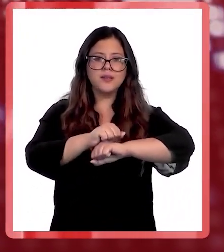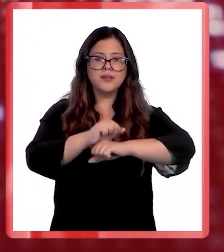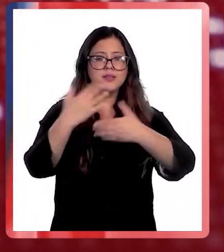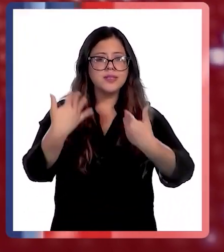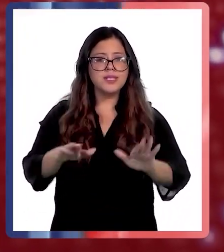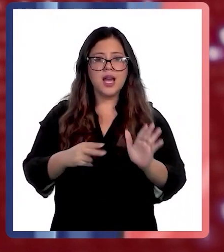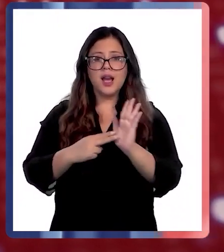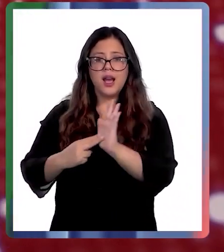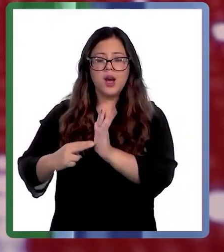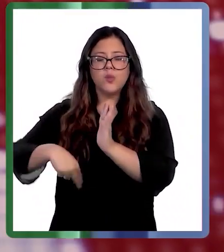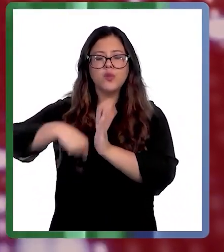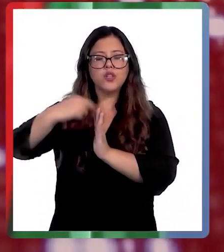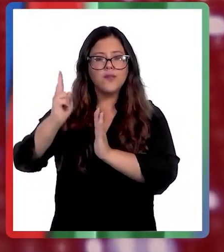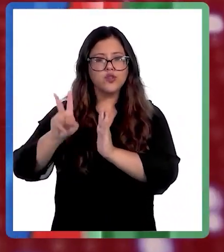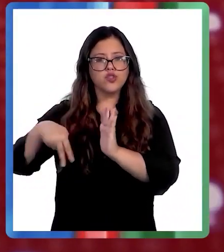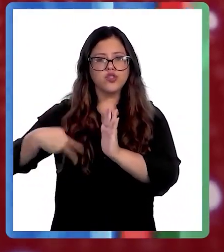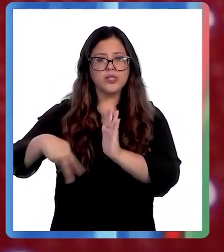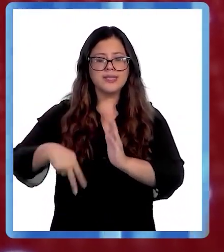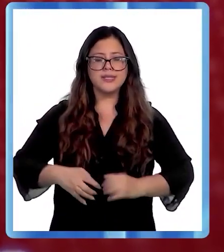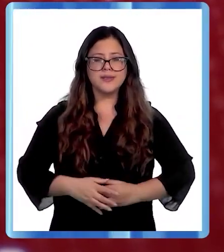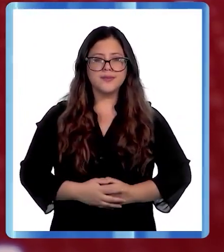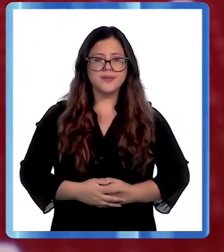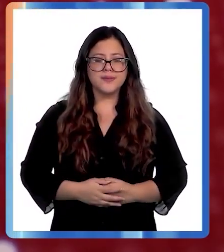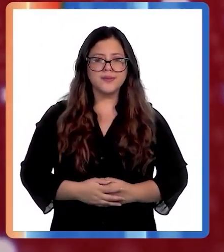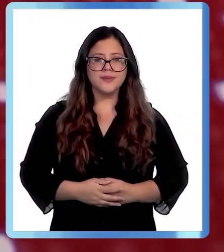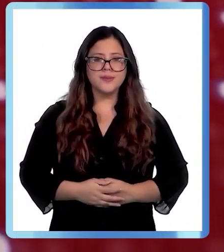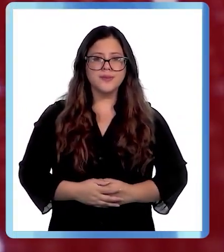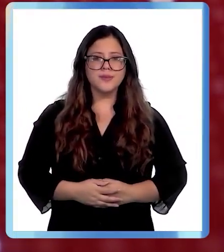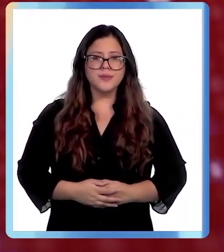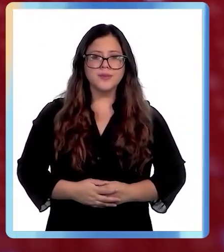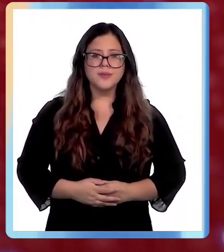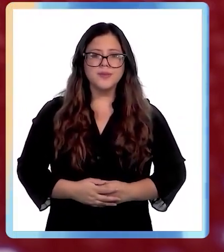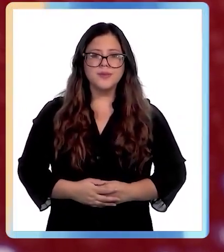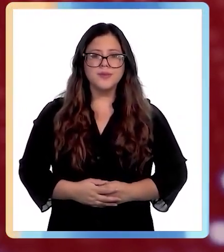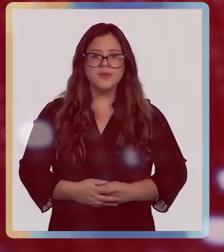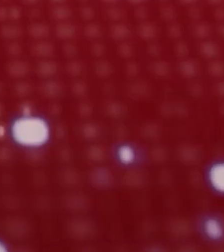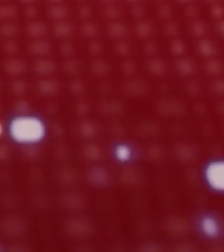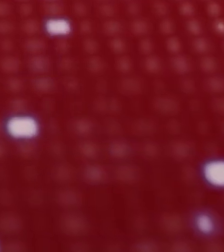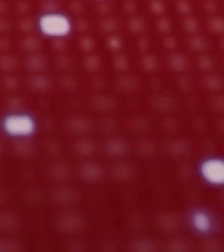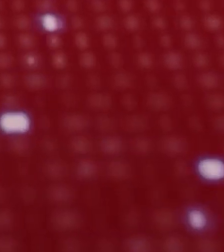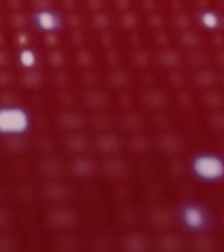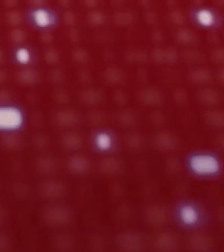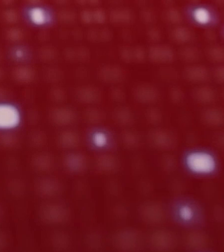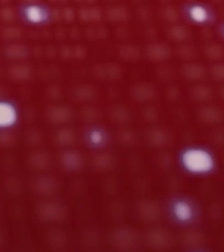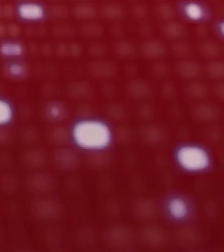de Chile, Arcatel, presentó Portavoz Noticias.